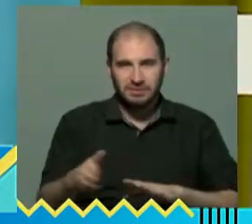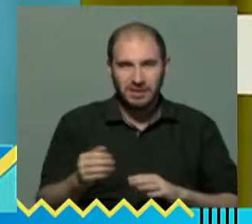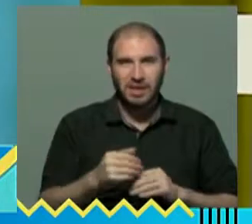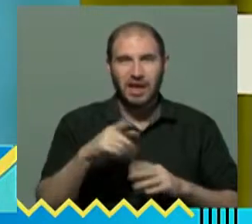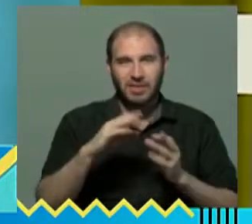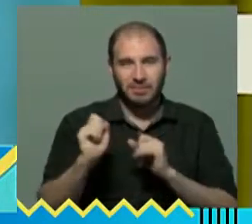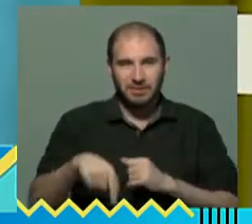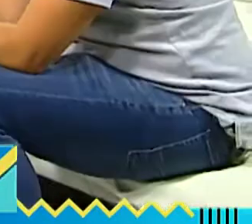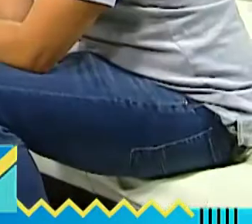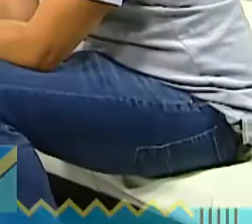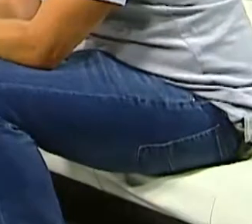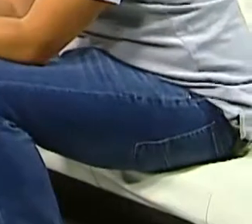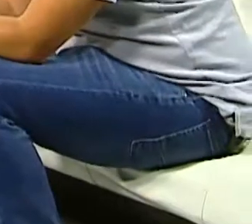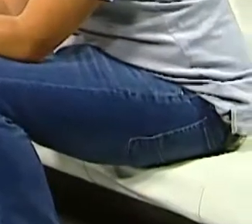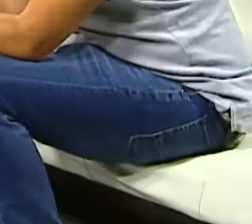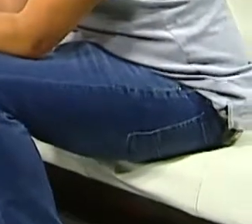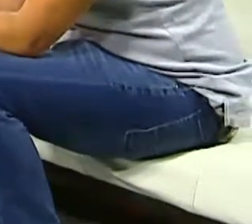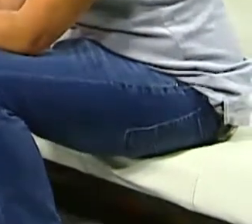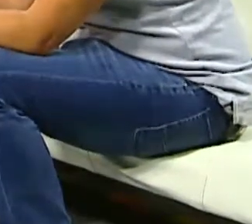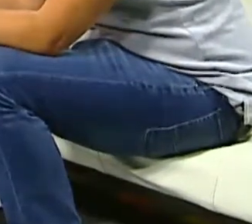regresamos con el debate.